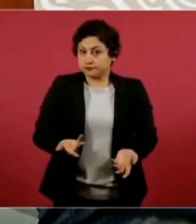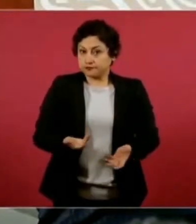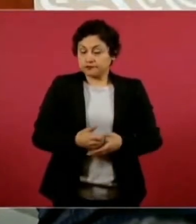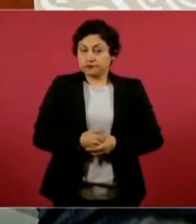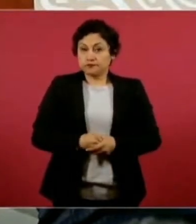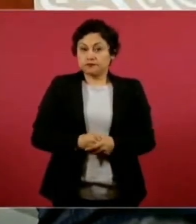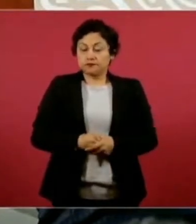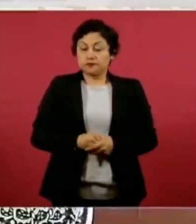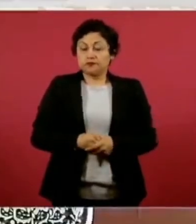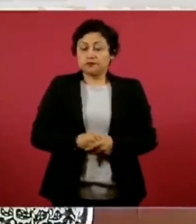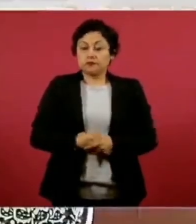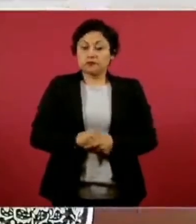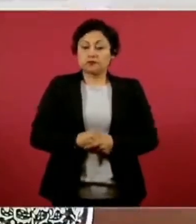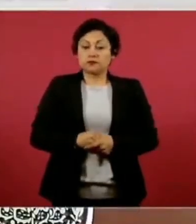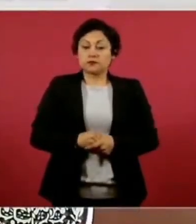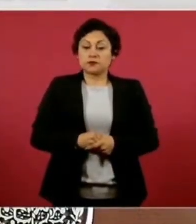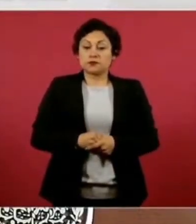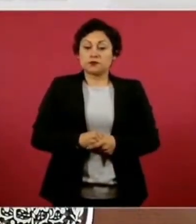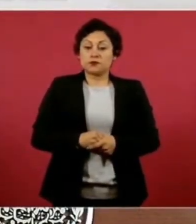Y